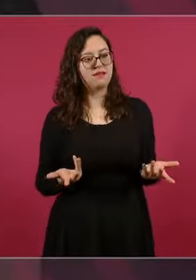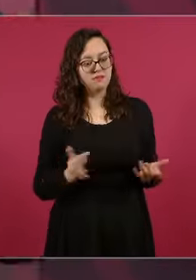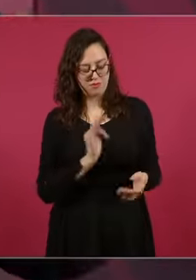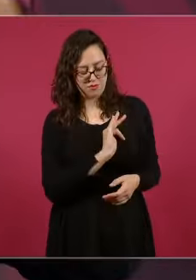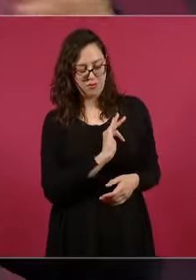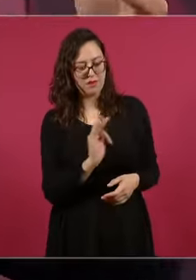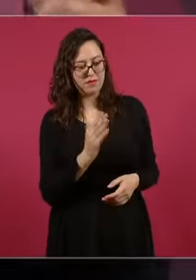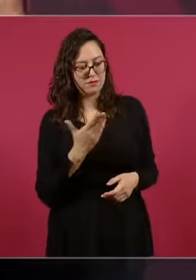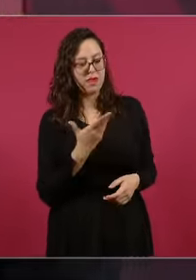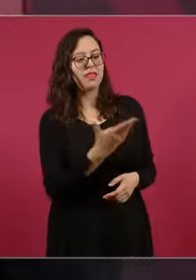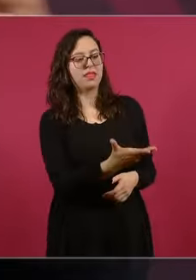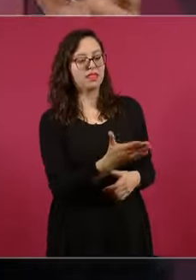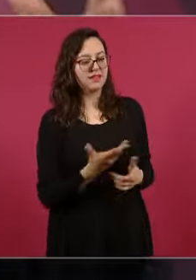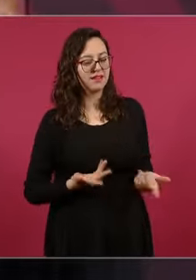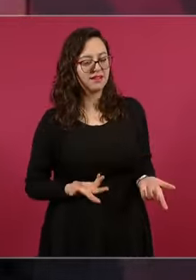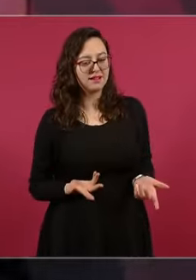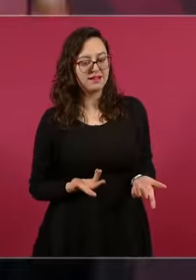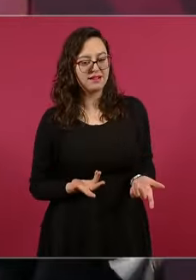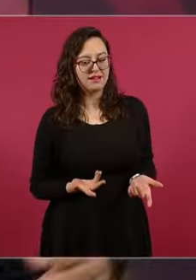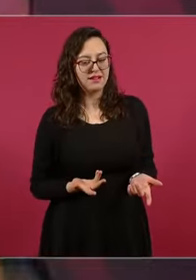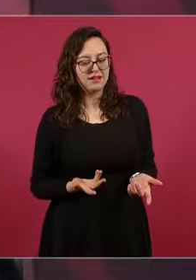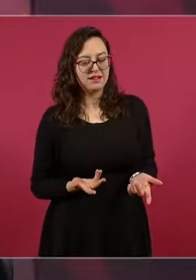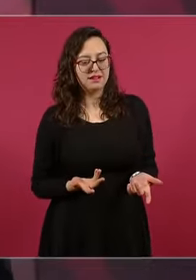porque era